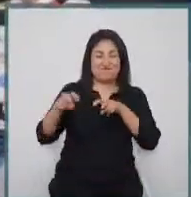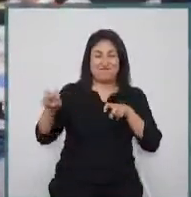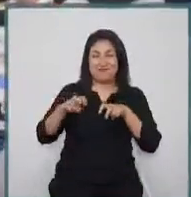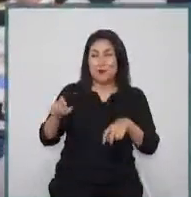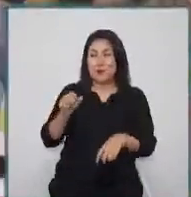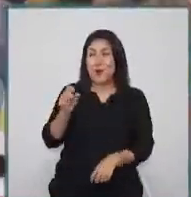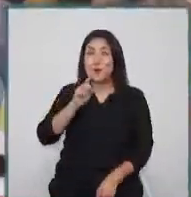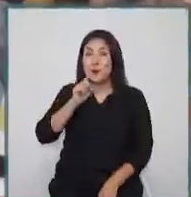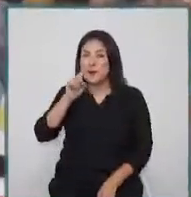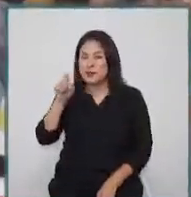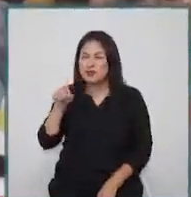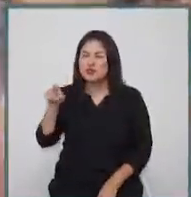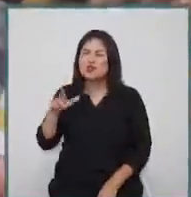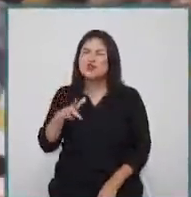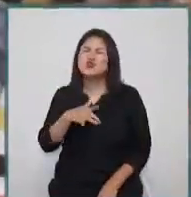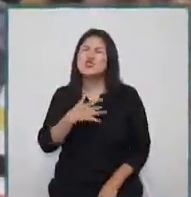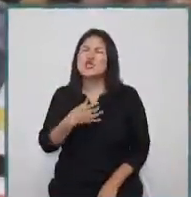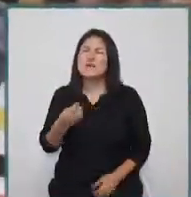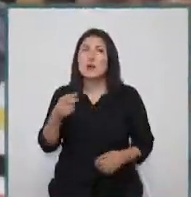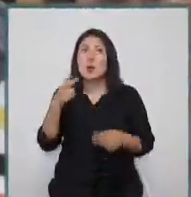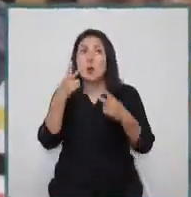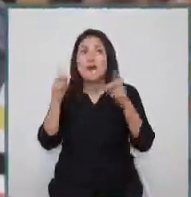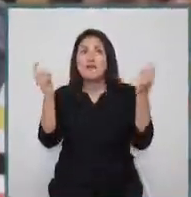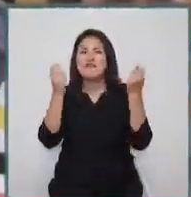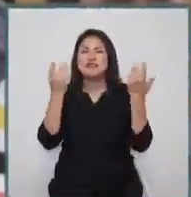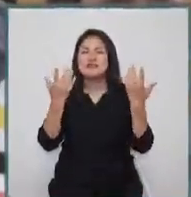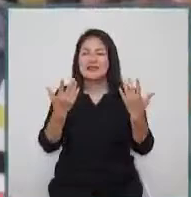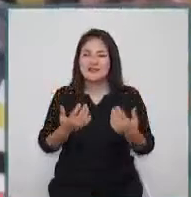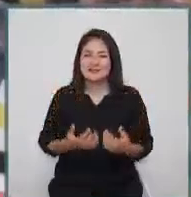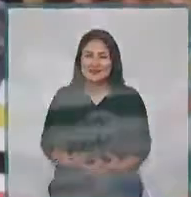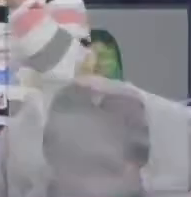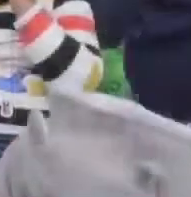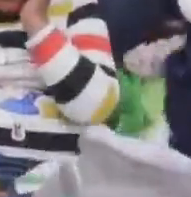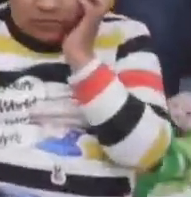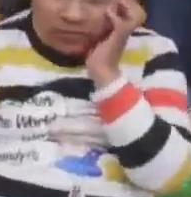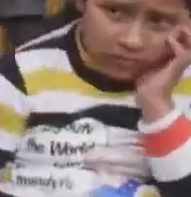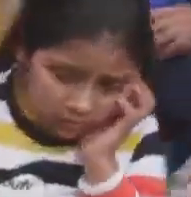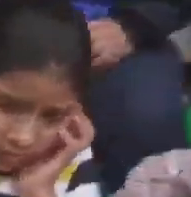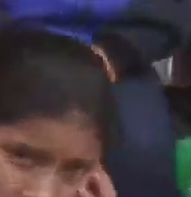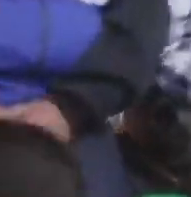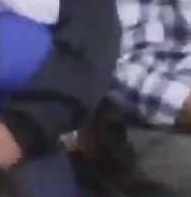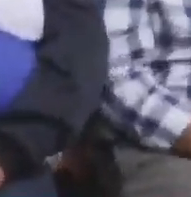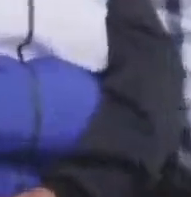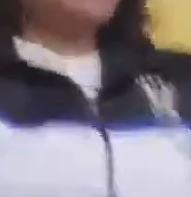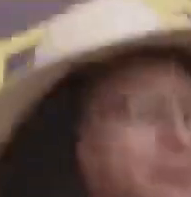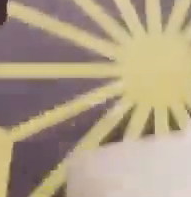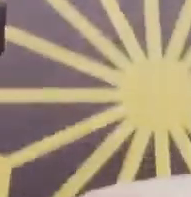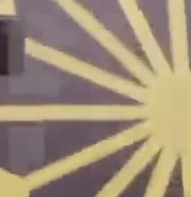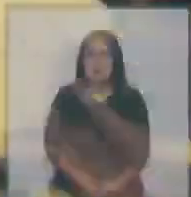Público, vamos a preguntarles cómo se sienten en esta fiesta tan grande.